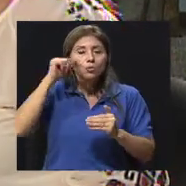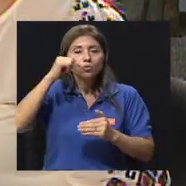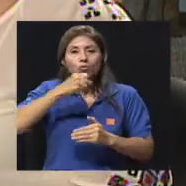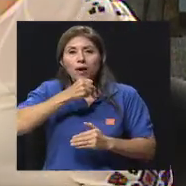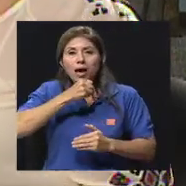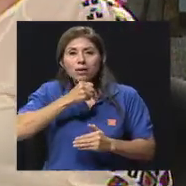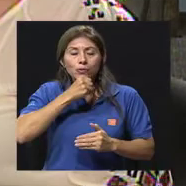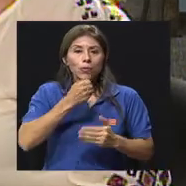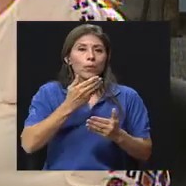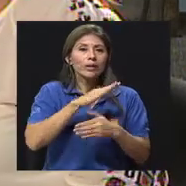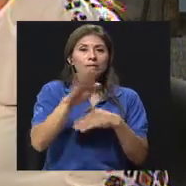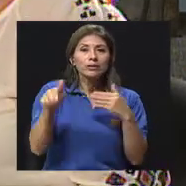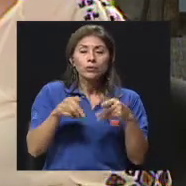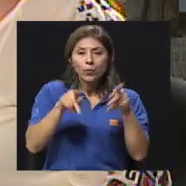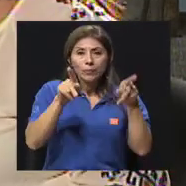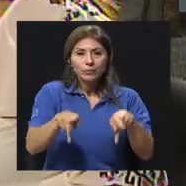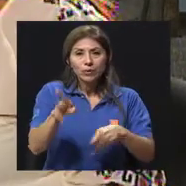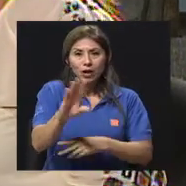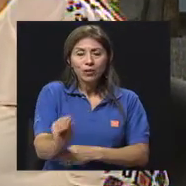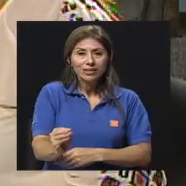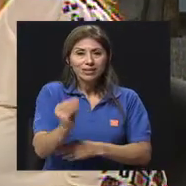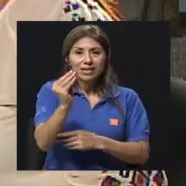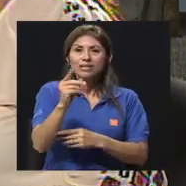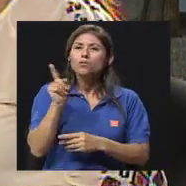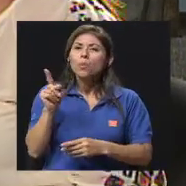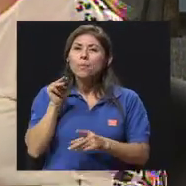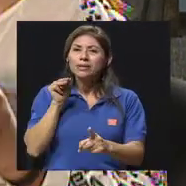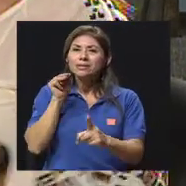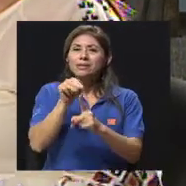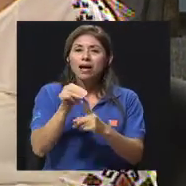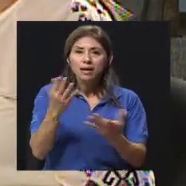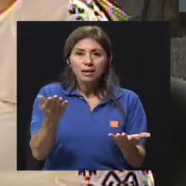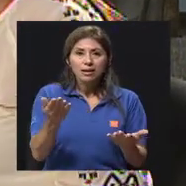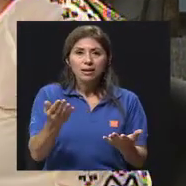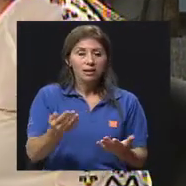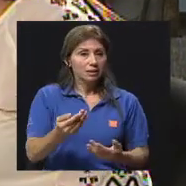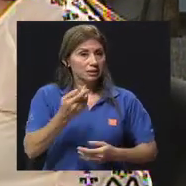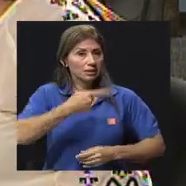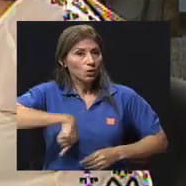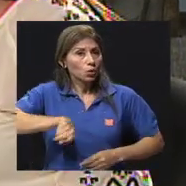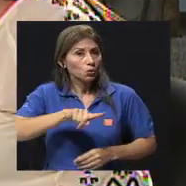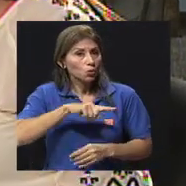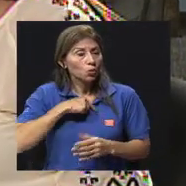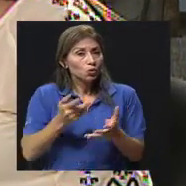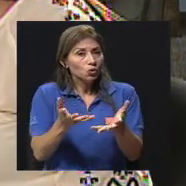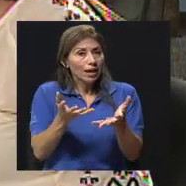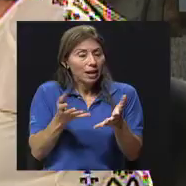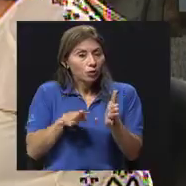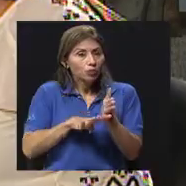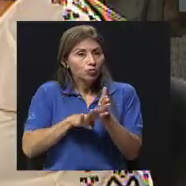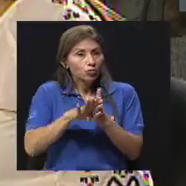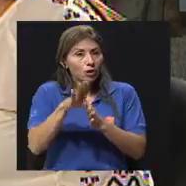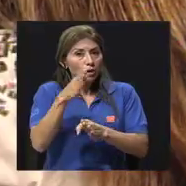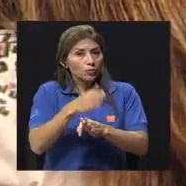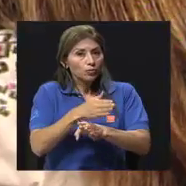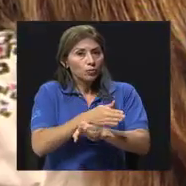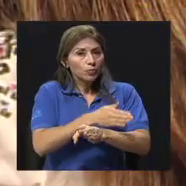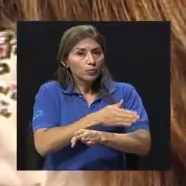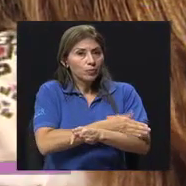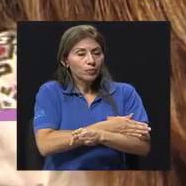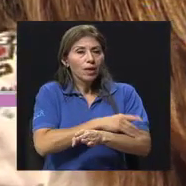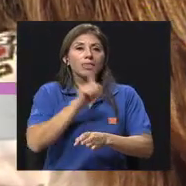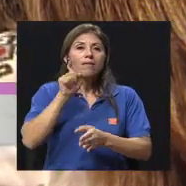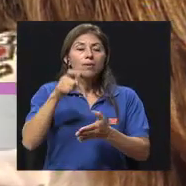mensaje también para nosotros adultos y para los adultos mayores. Si queremos progresar nosotros mismos como individuos, tenemos